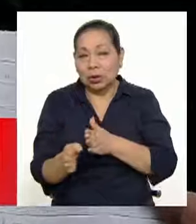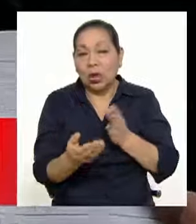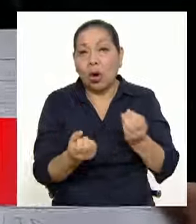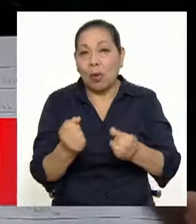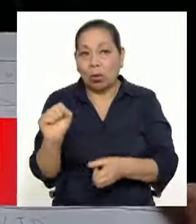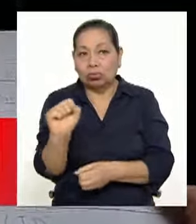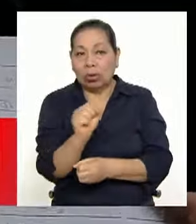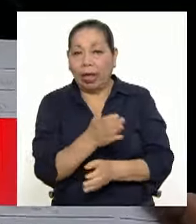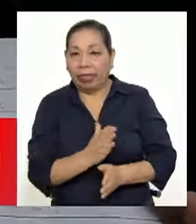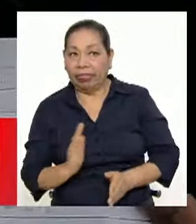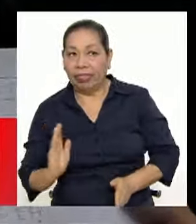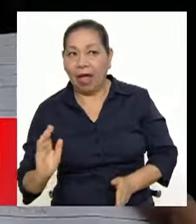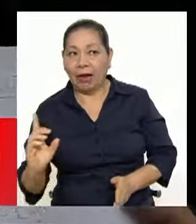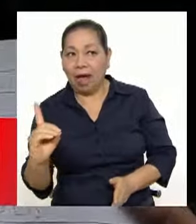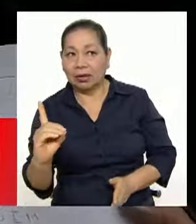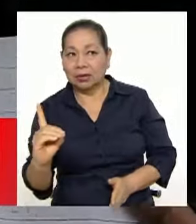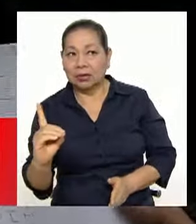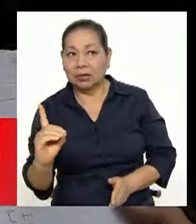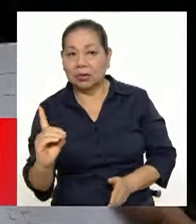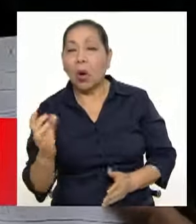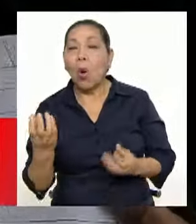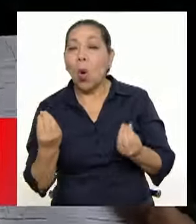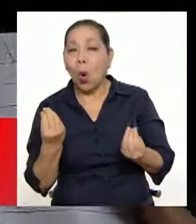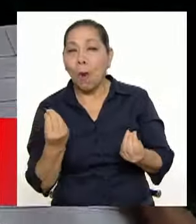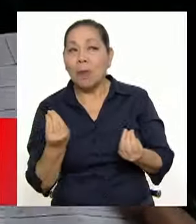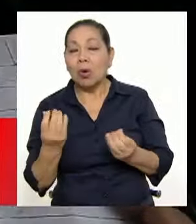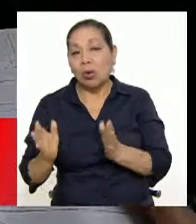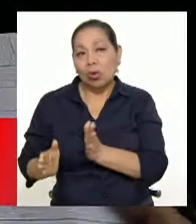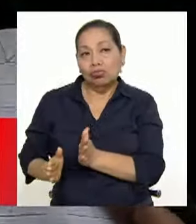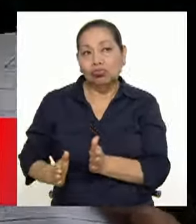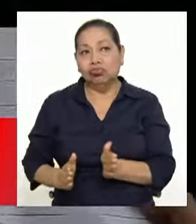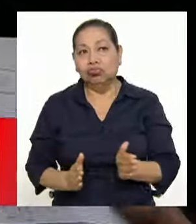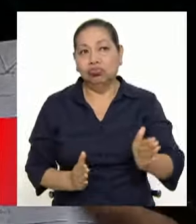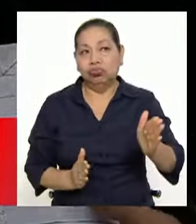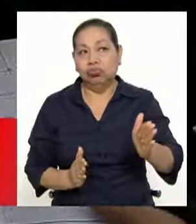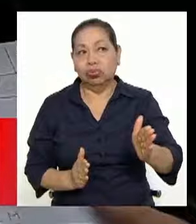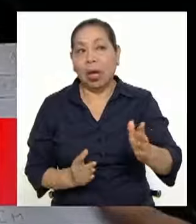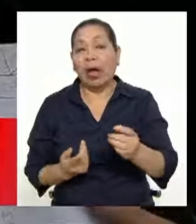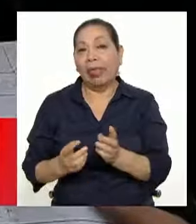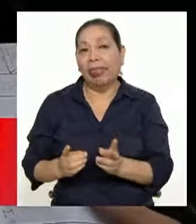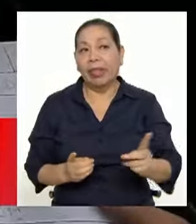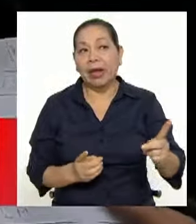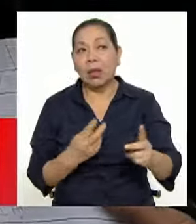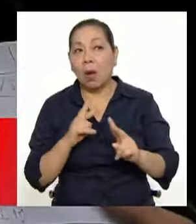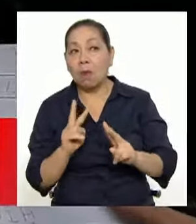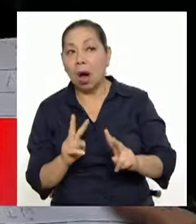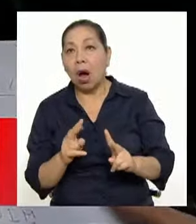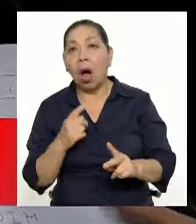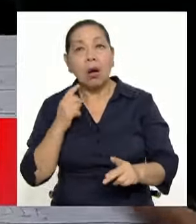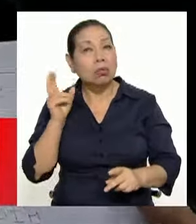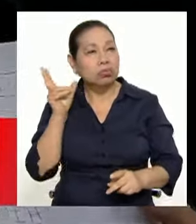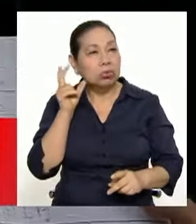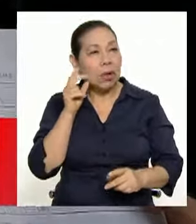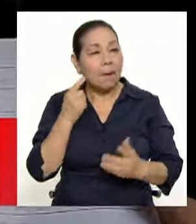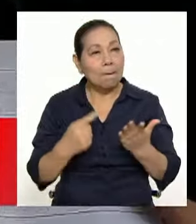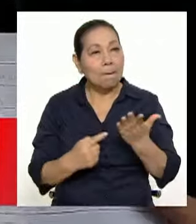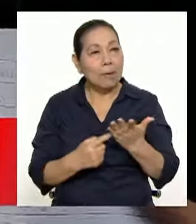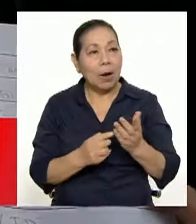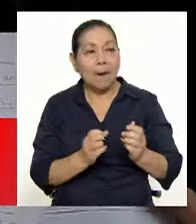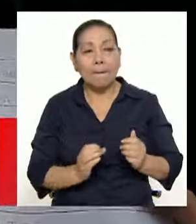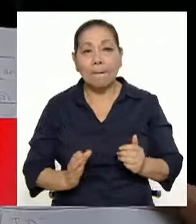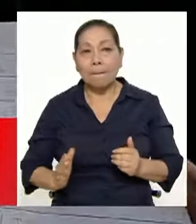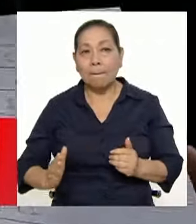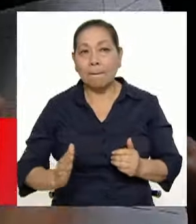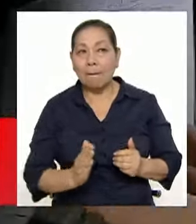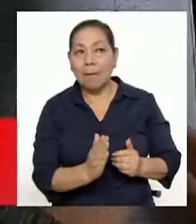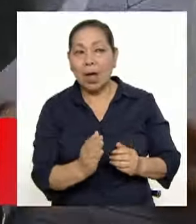derecha. Con salto, bota, se cierra izquierda menos. Para derecha media veloz. Izquierda menos, para derecha media